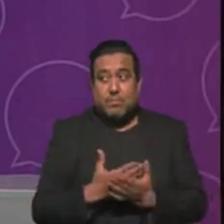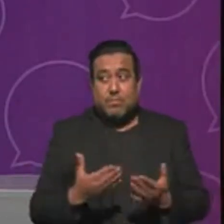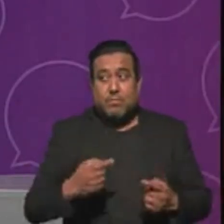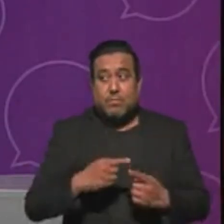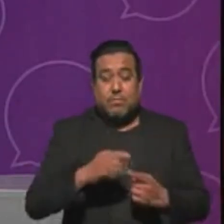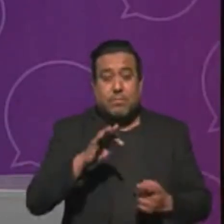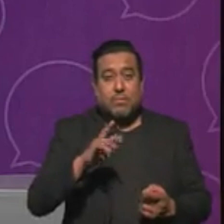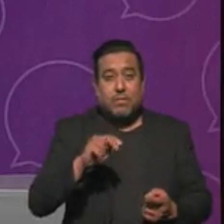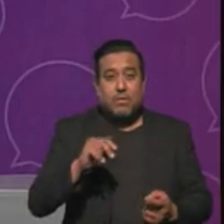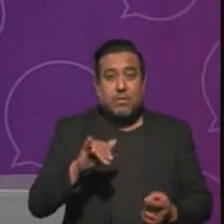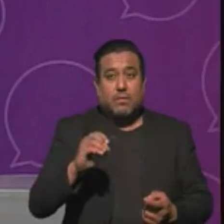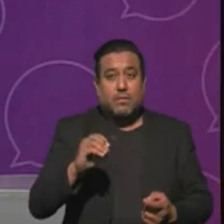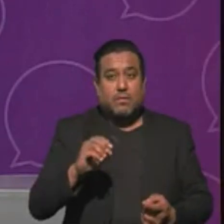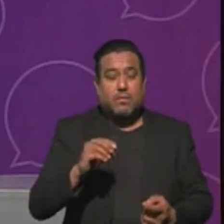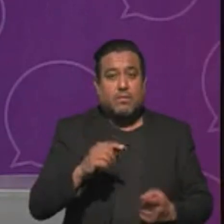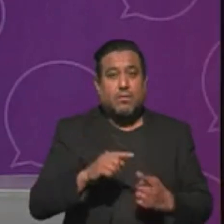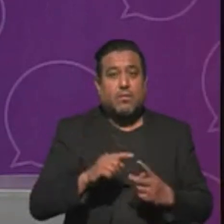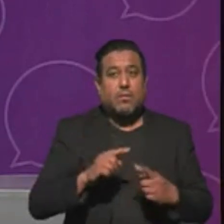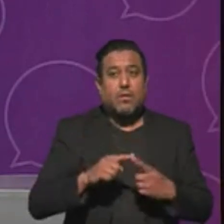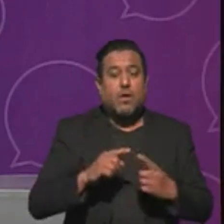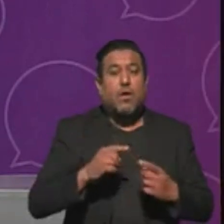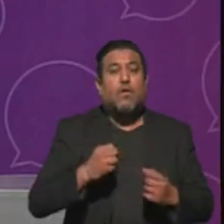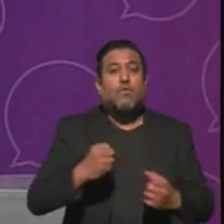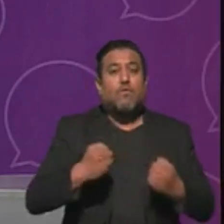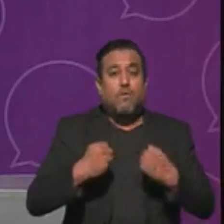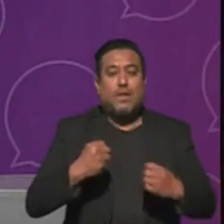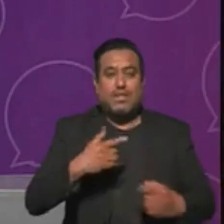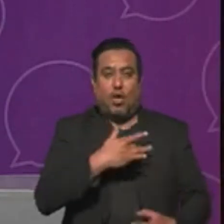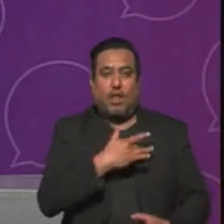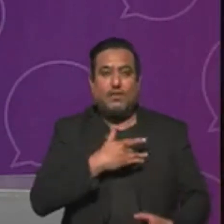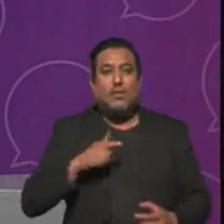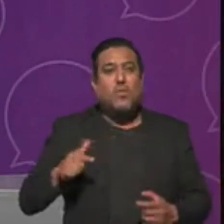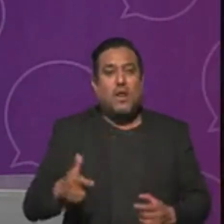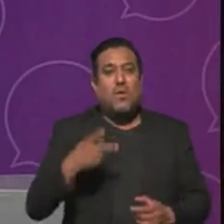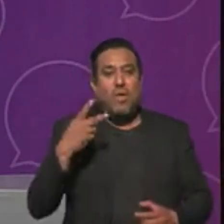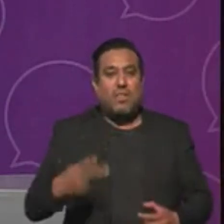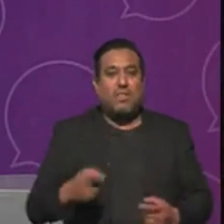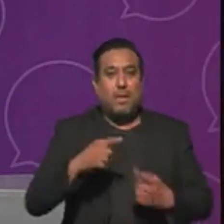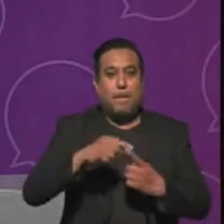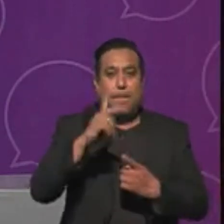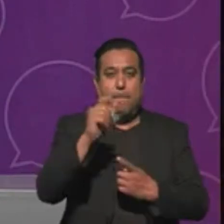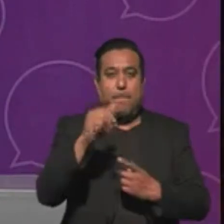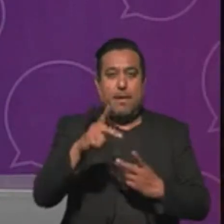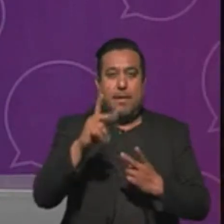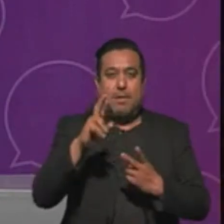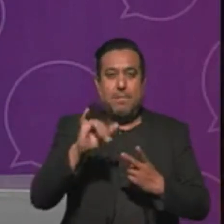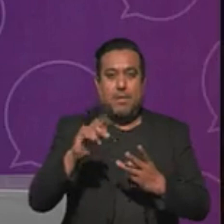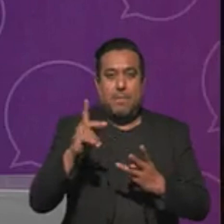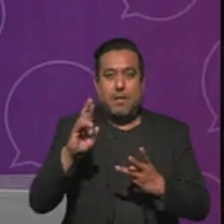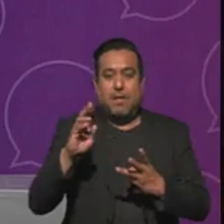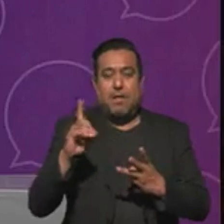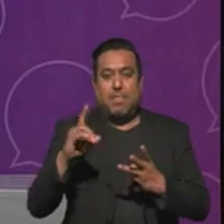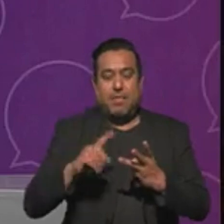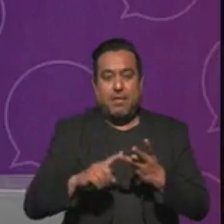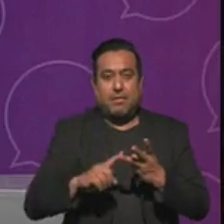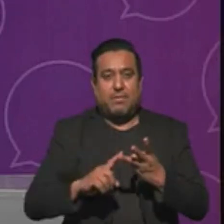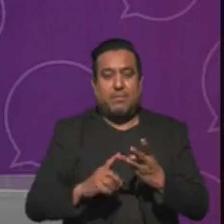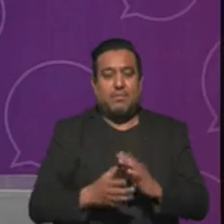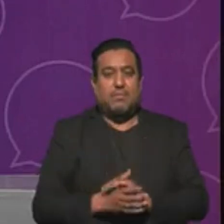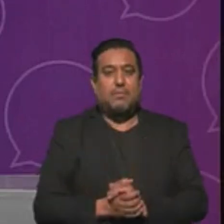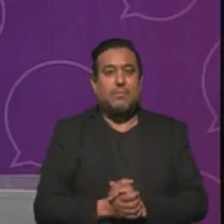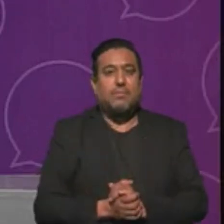Francisco Javier Mendoza Márquez de la coalición fuerza y corazón por Guanajuato que integra el partido Acción Nacional partido revolucionario